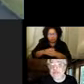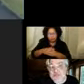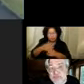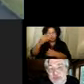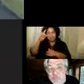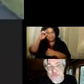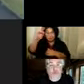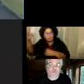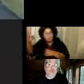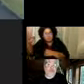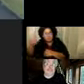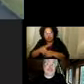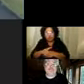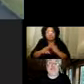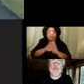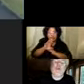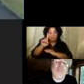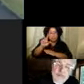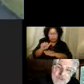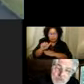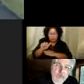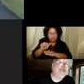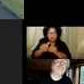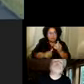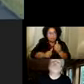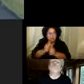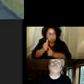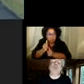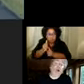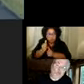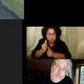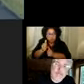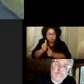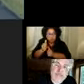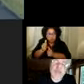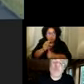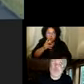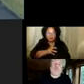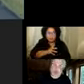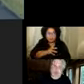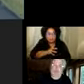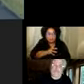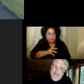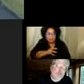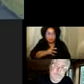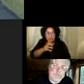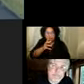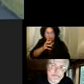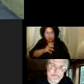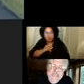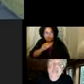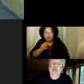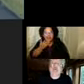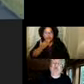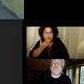la demográfica del grupo laboral de discapacidad, sea intelectual o desarrollo en California.